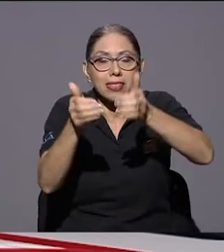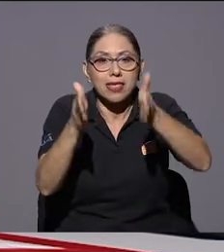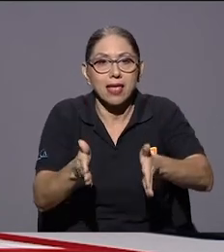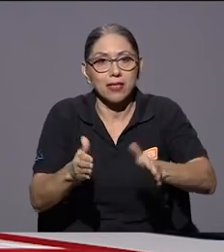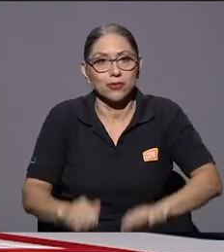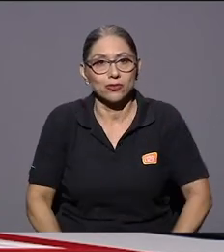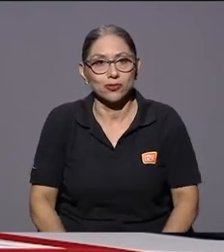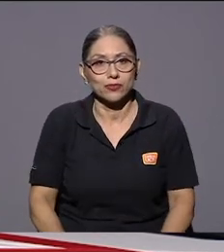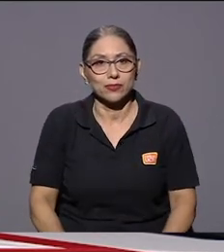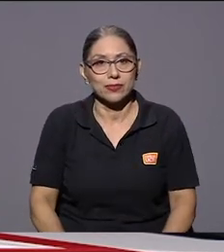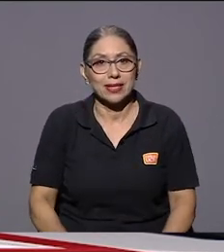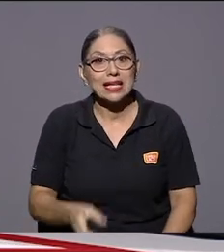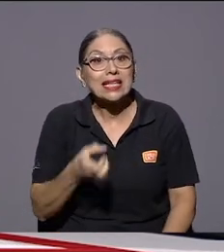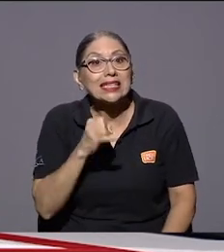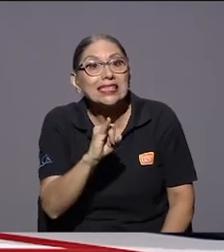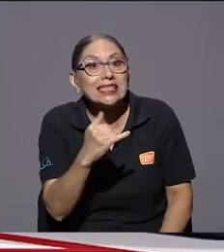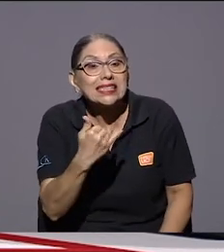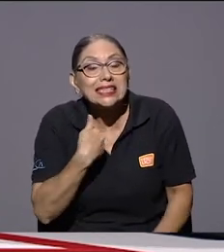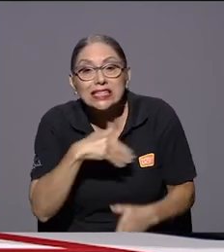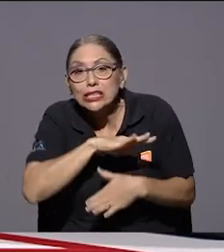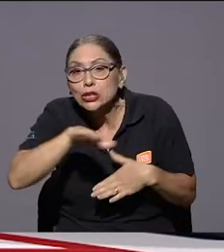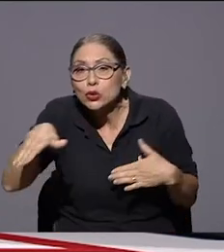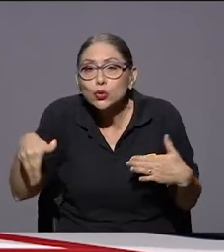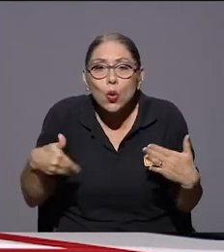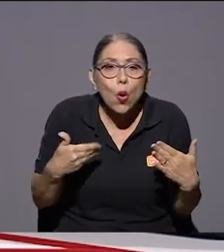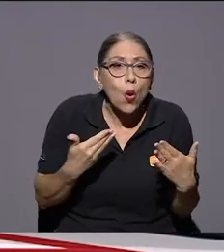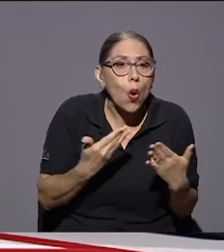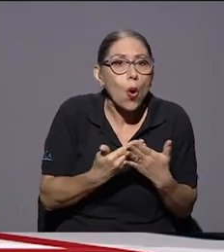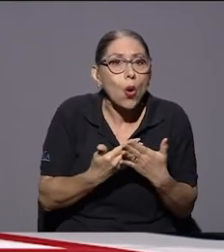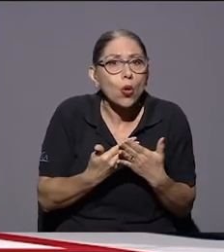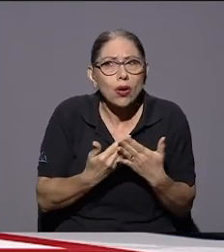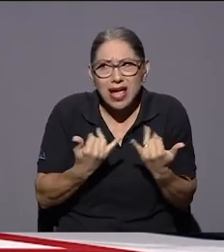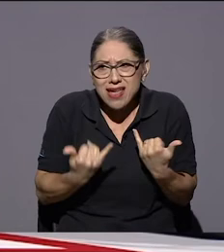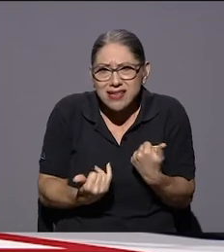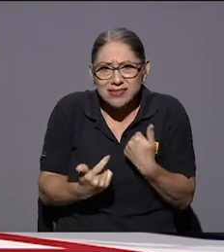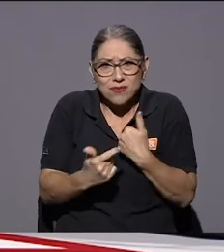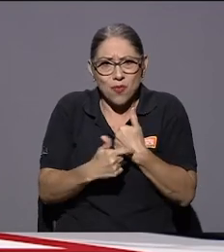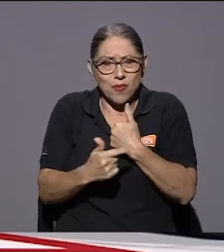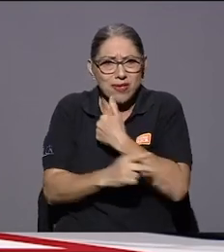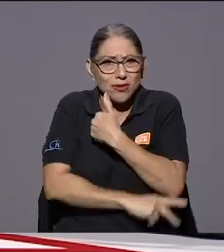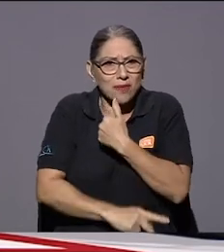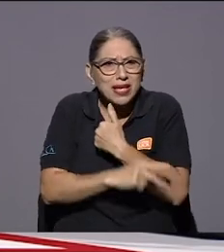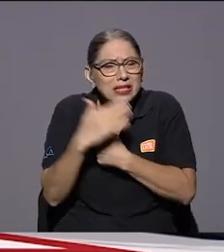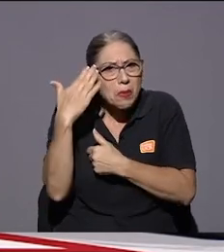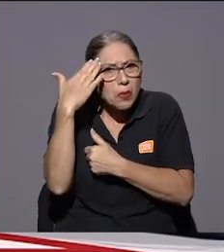todo, ¿por qué necesariamente en este momento, país que